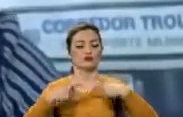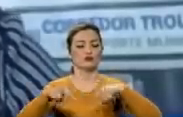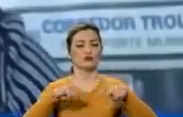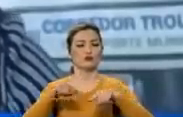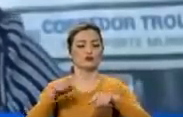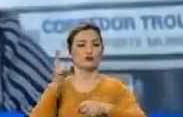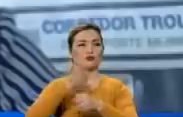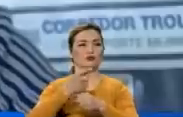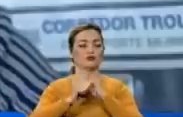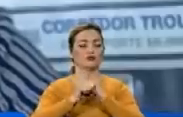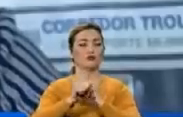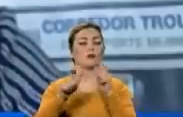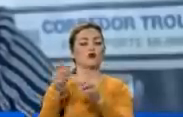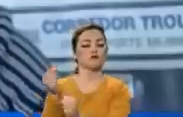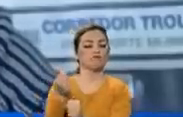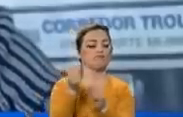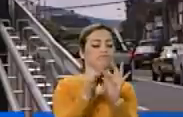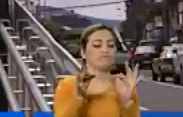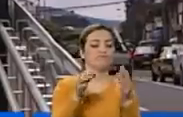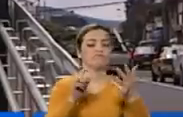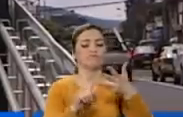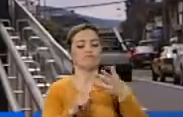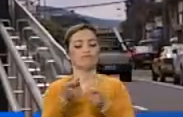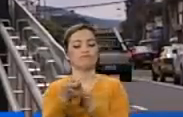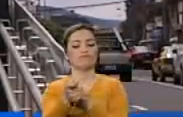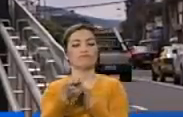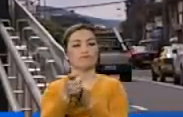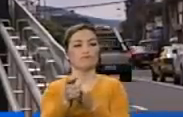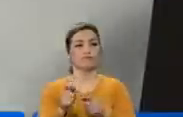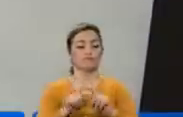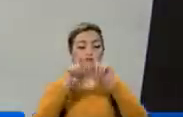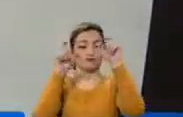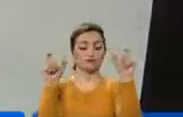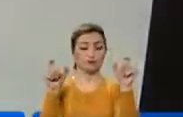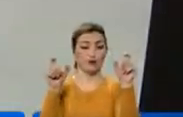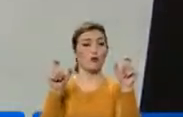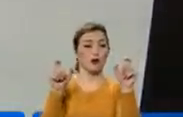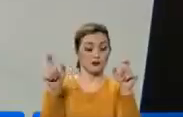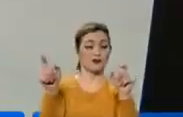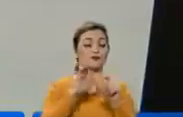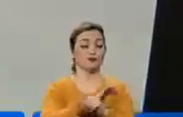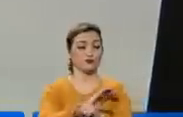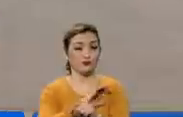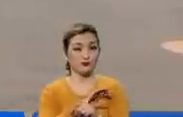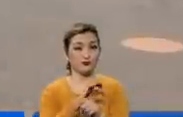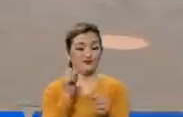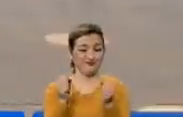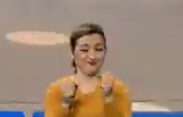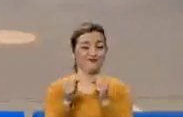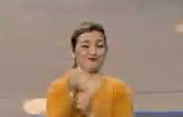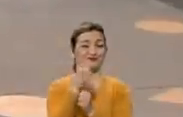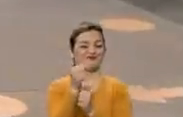flota, personal en mantenimiento, en talleres. La empresa metropolitana de pasajeros cuenta al momento con alrededor de